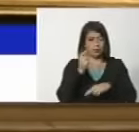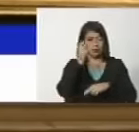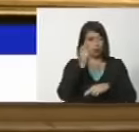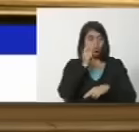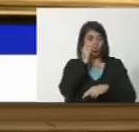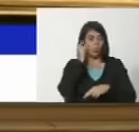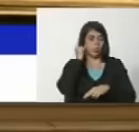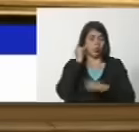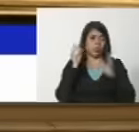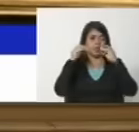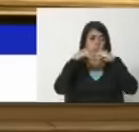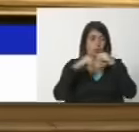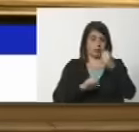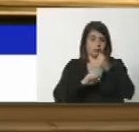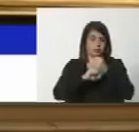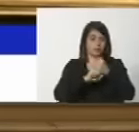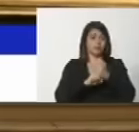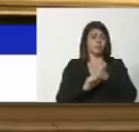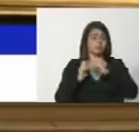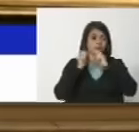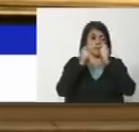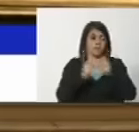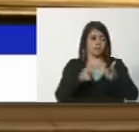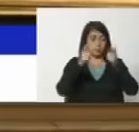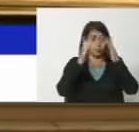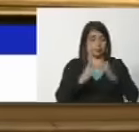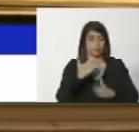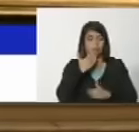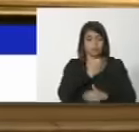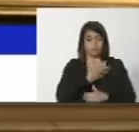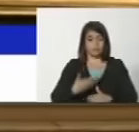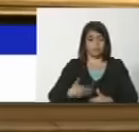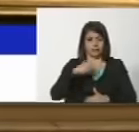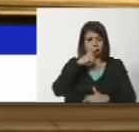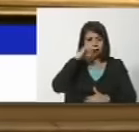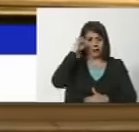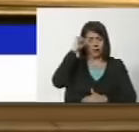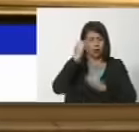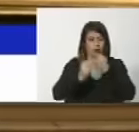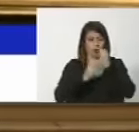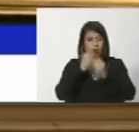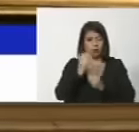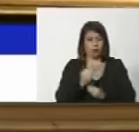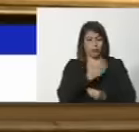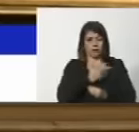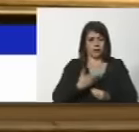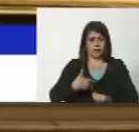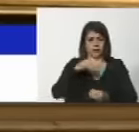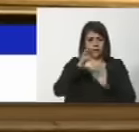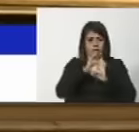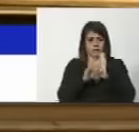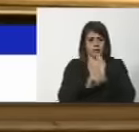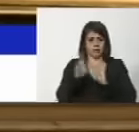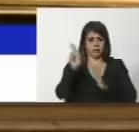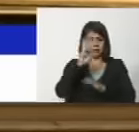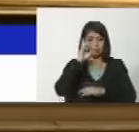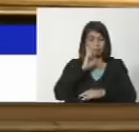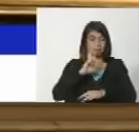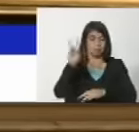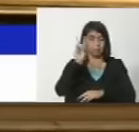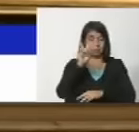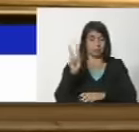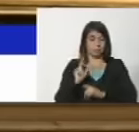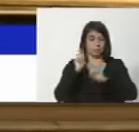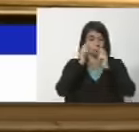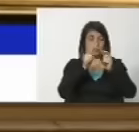y los honorables diputados que estén a favor de aprobar la autorización solicitada por el ciudadano Nicolás Maduro Moros, presidente constitucional de la República Bolivariana de